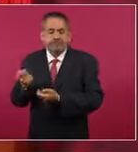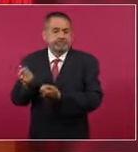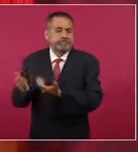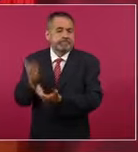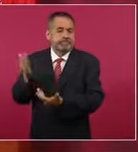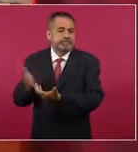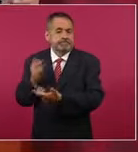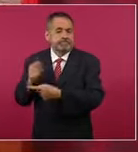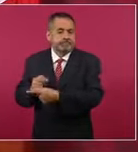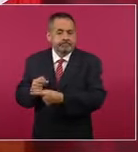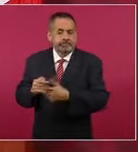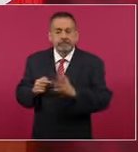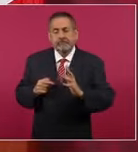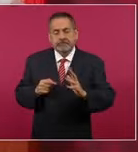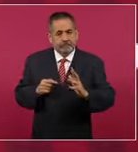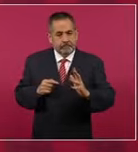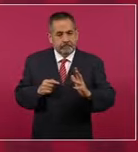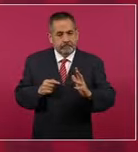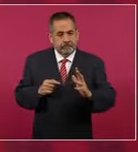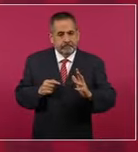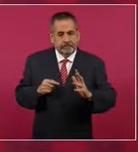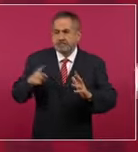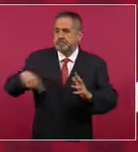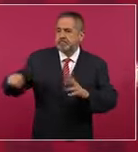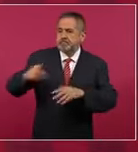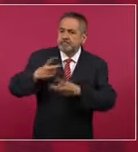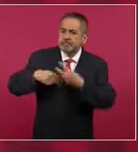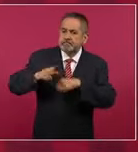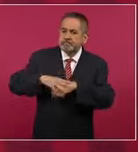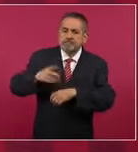Y más pobreza.